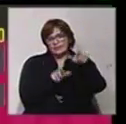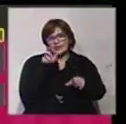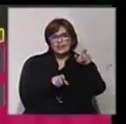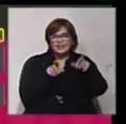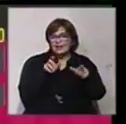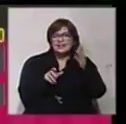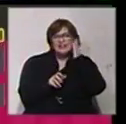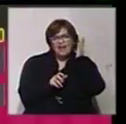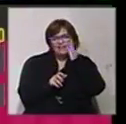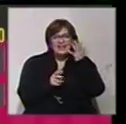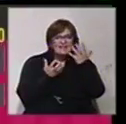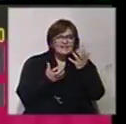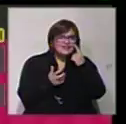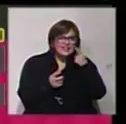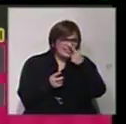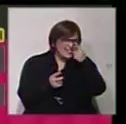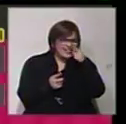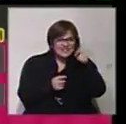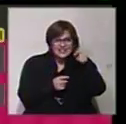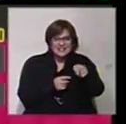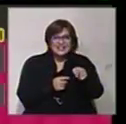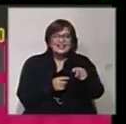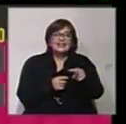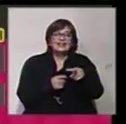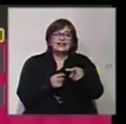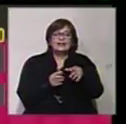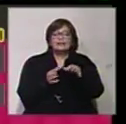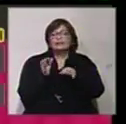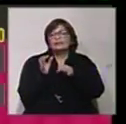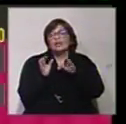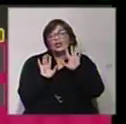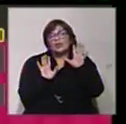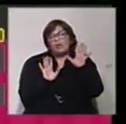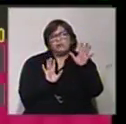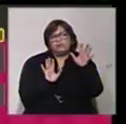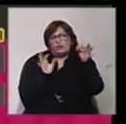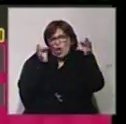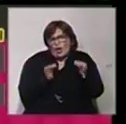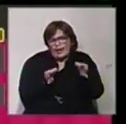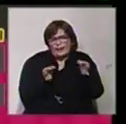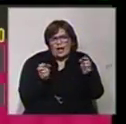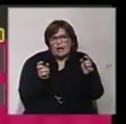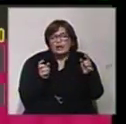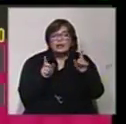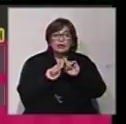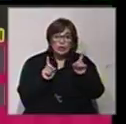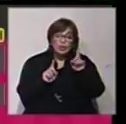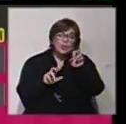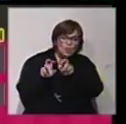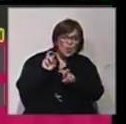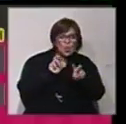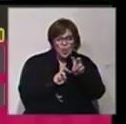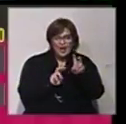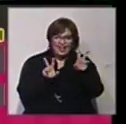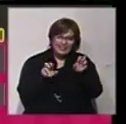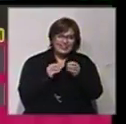ya sabe lo que está buscando, ¿no? O sea, son charlas, digo, no que sean súper específicas, pero sí ya vas buscando algo más específico. Ahora